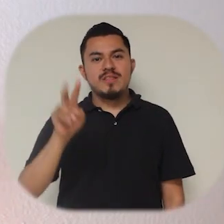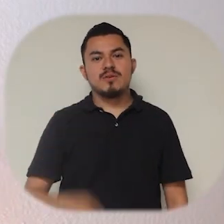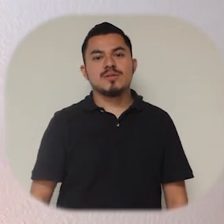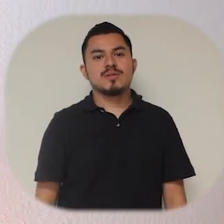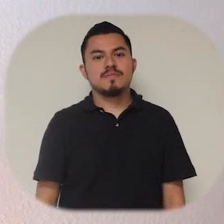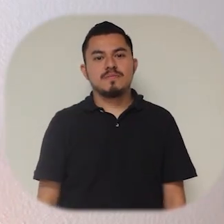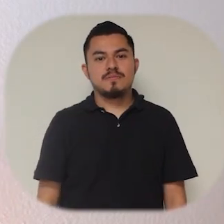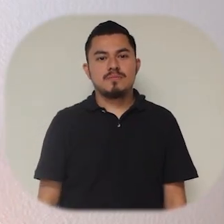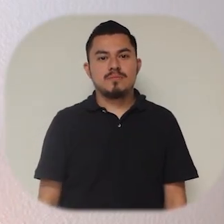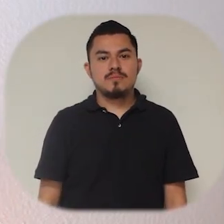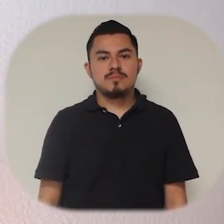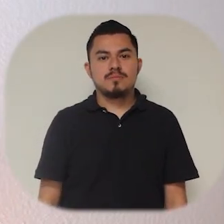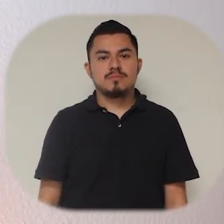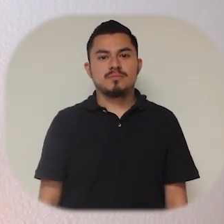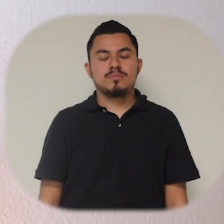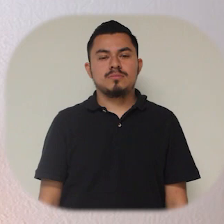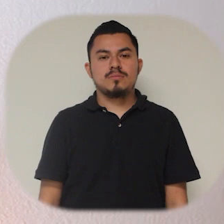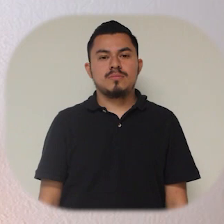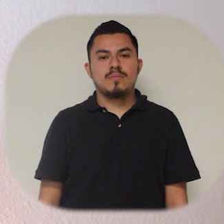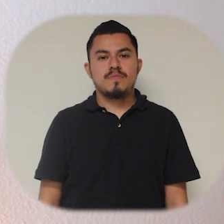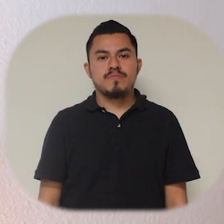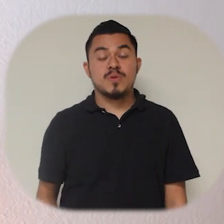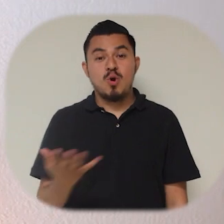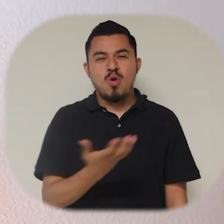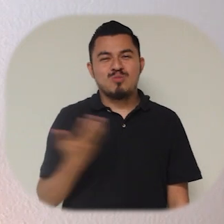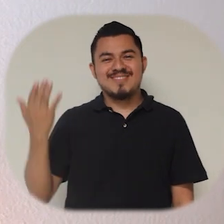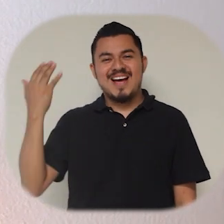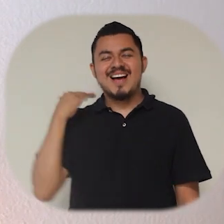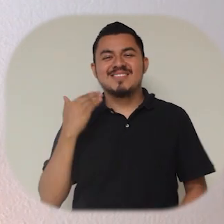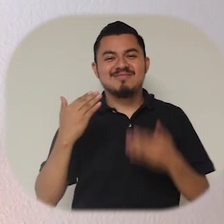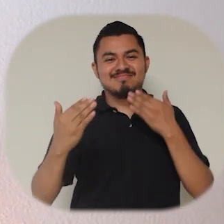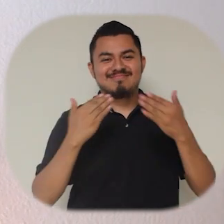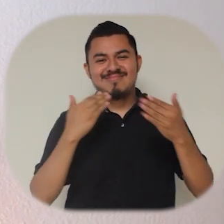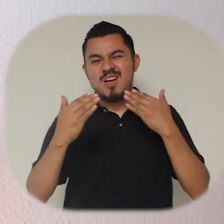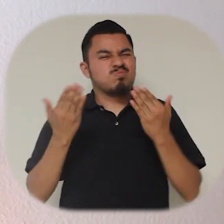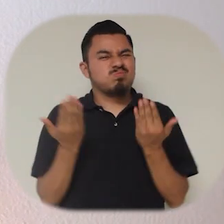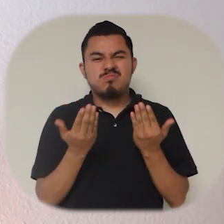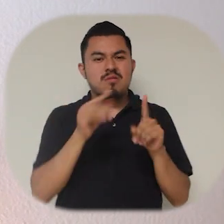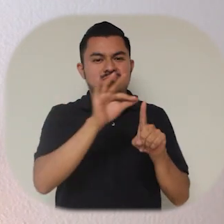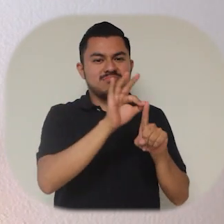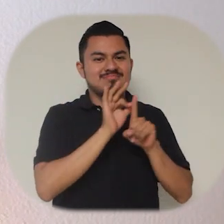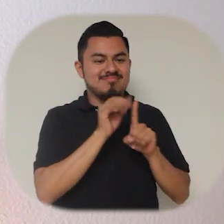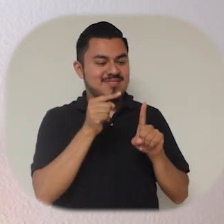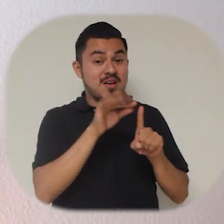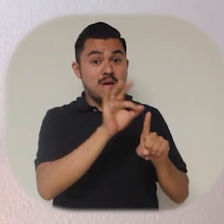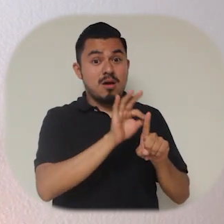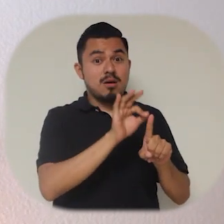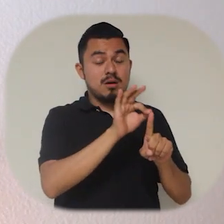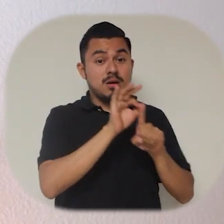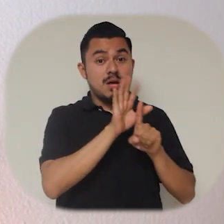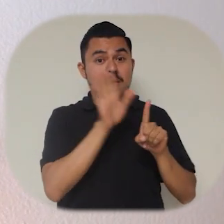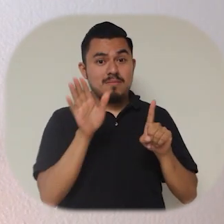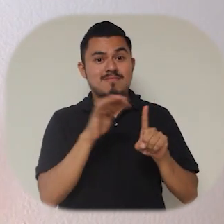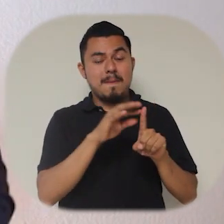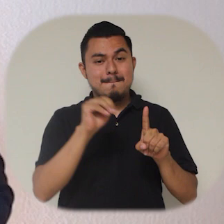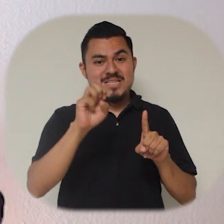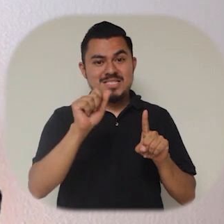El tiempo pasado hablamos acerca del Mesías, se explicó un poco. El Mesías quiere decir el ungido,